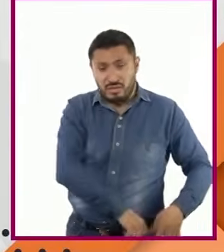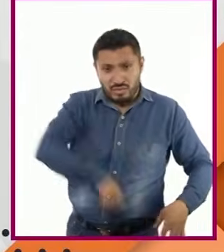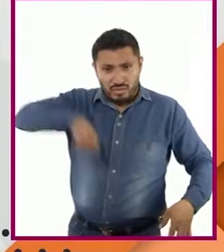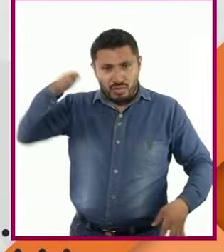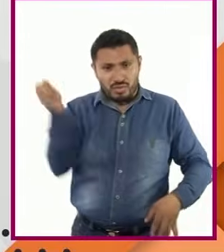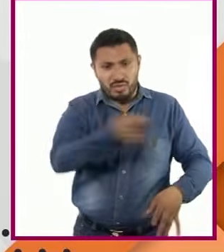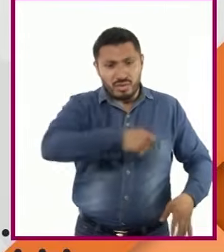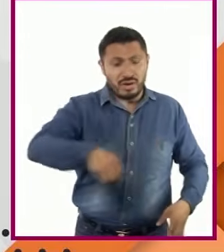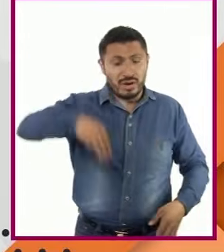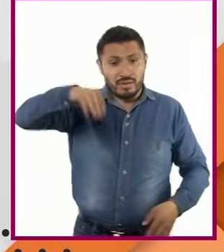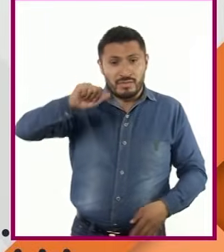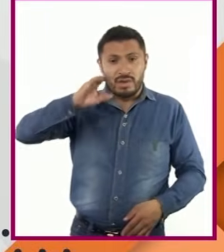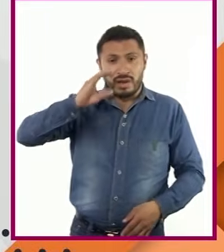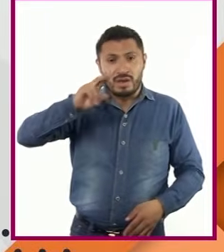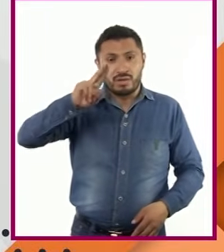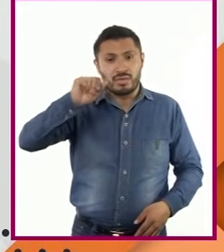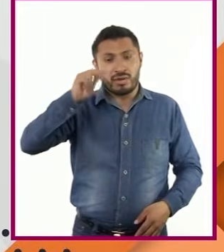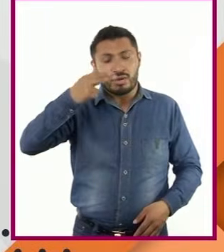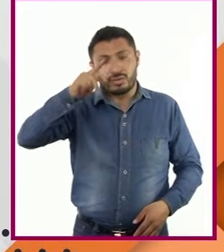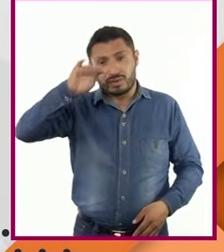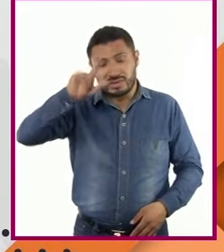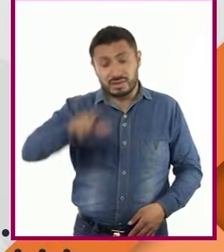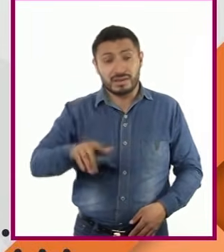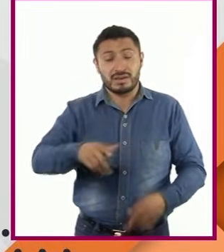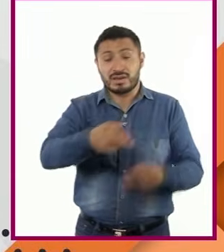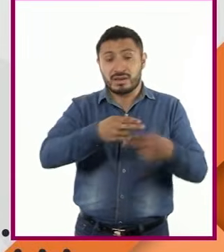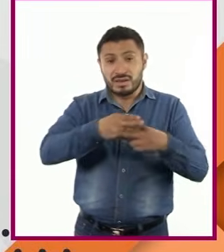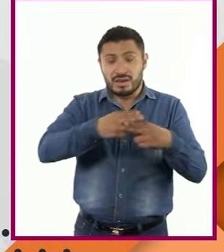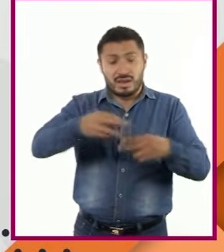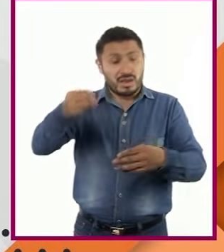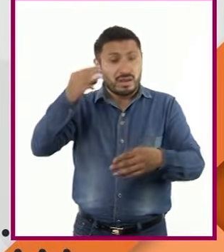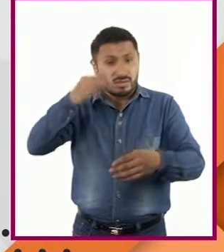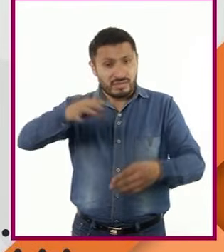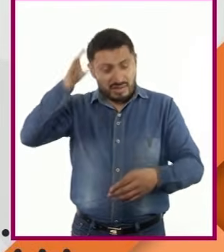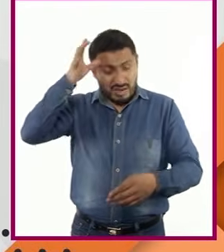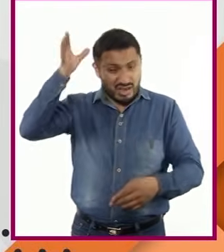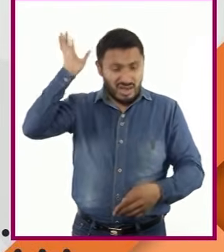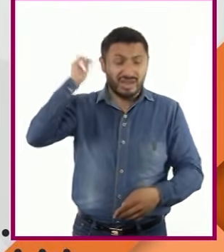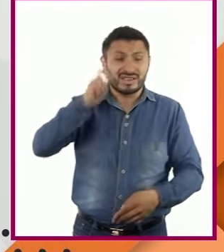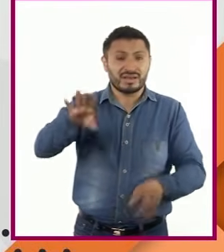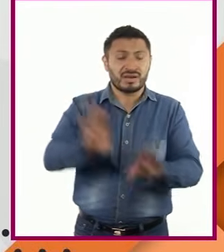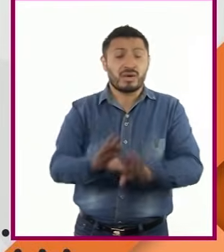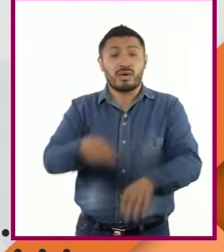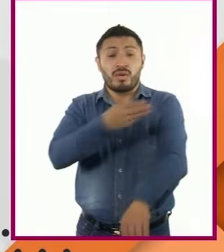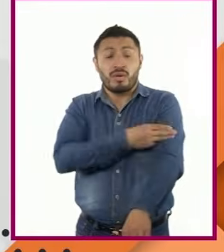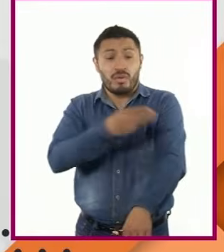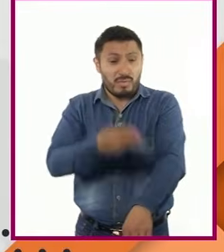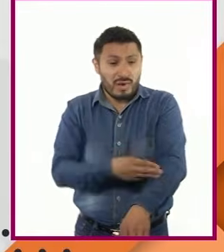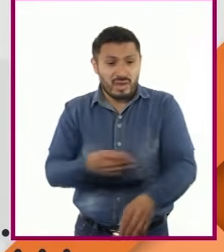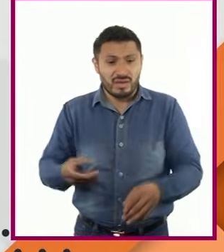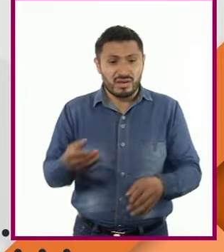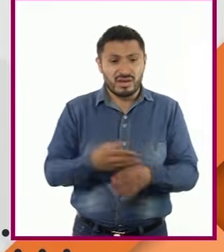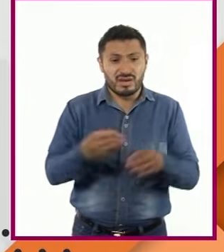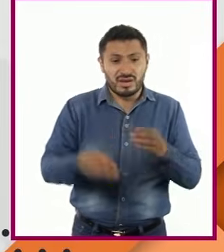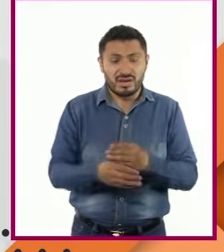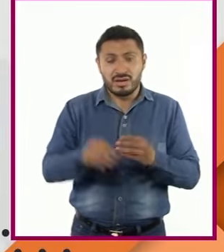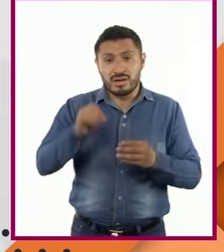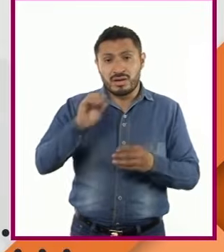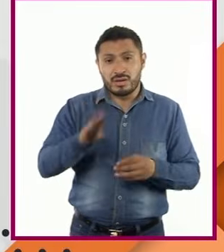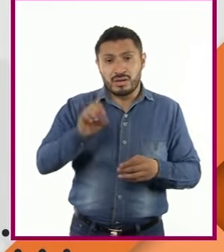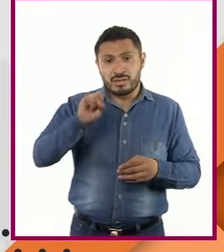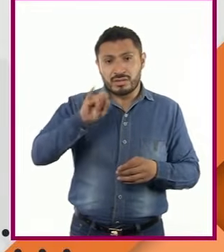el macuahuitl o espada azteca, que consistía en un bastón de madera con incrustaciones de